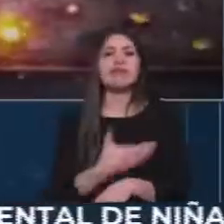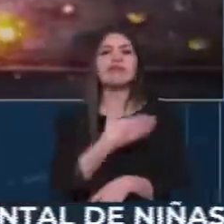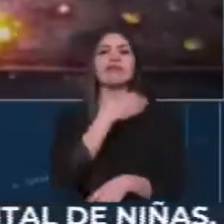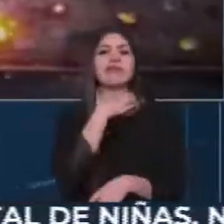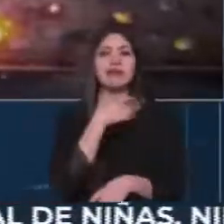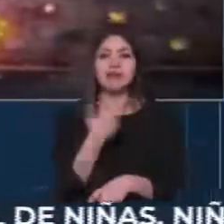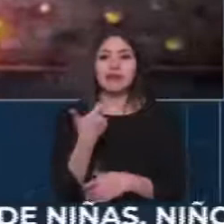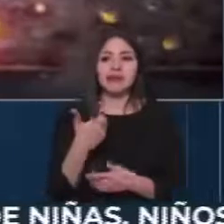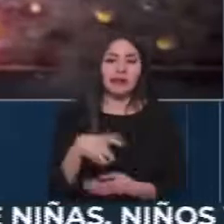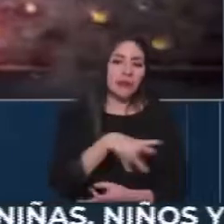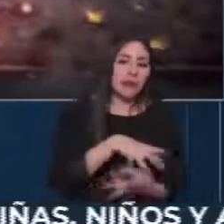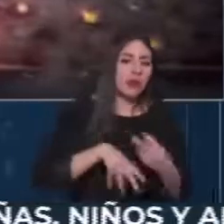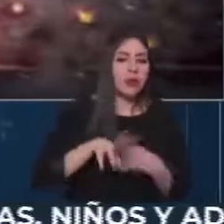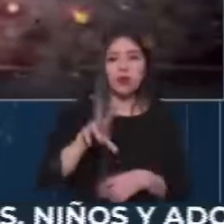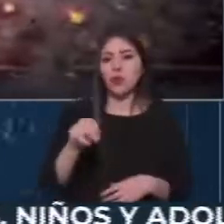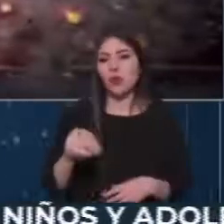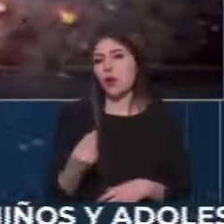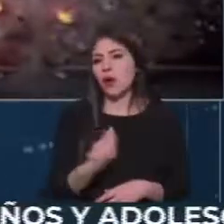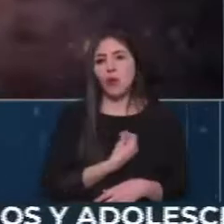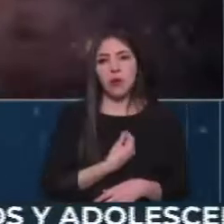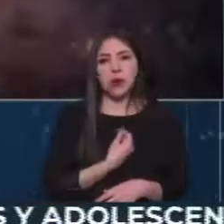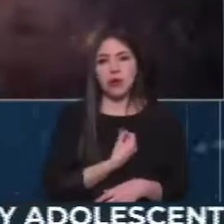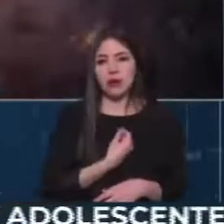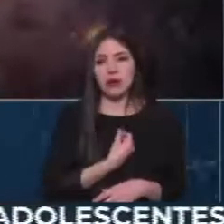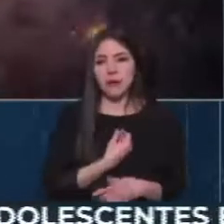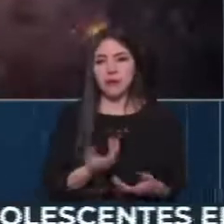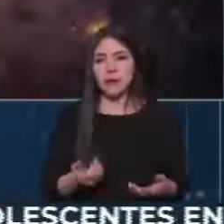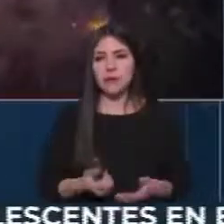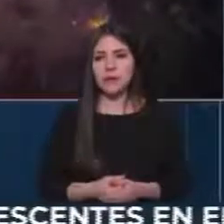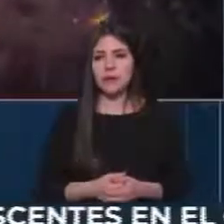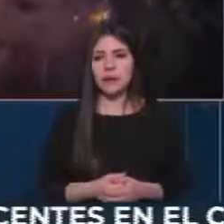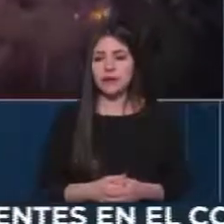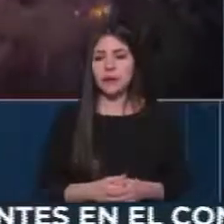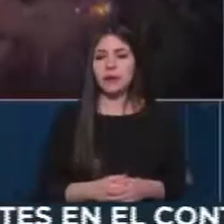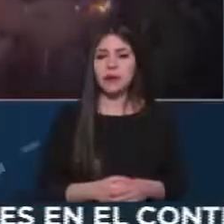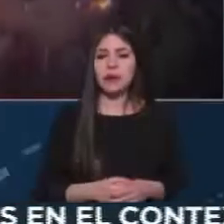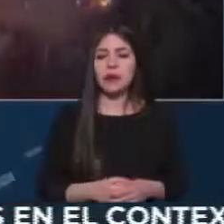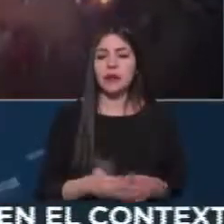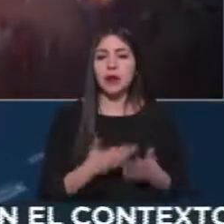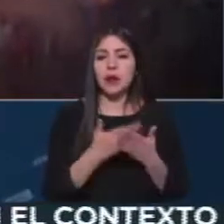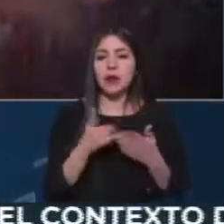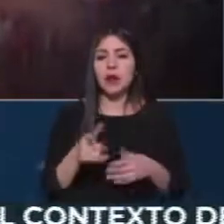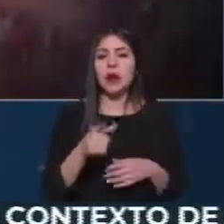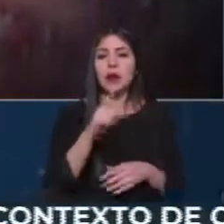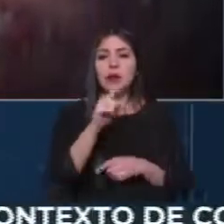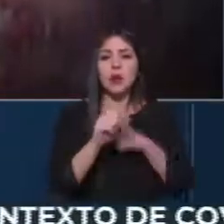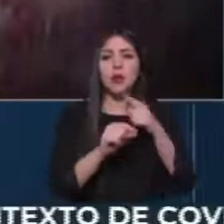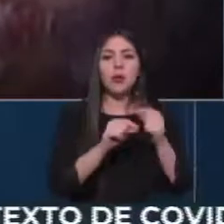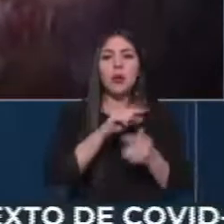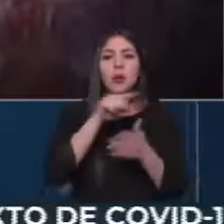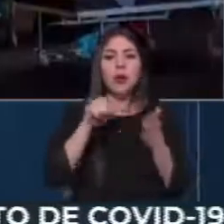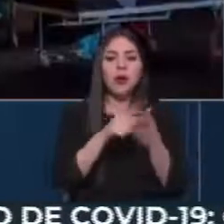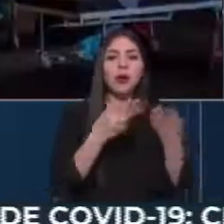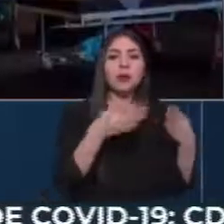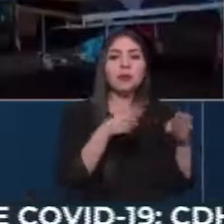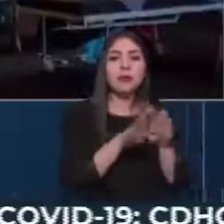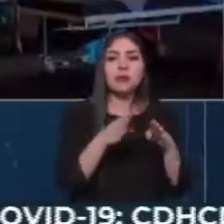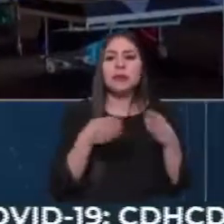a aguantar, y además que pues no tendría mucho sentido. Lo que han estado haciendo son cierres parciales en aquellos